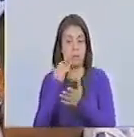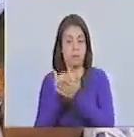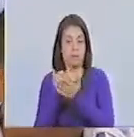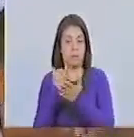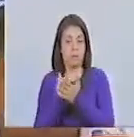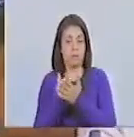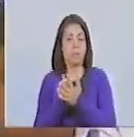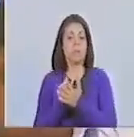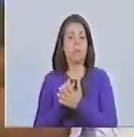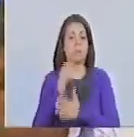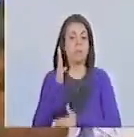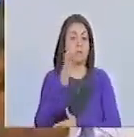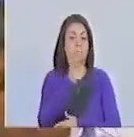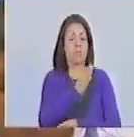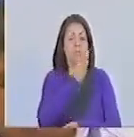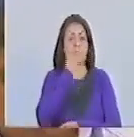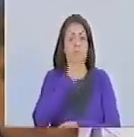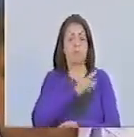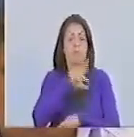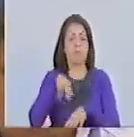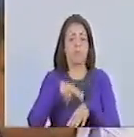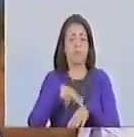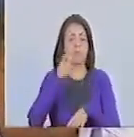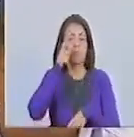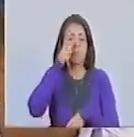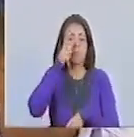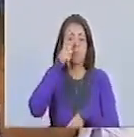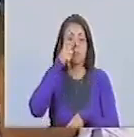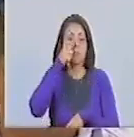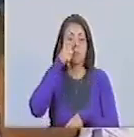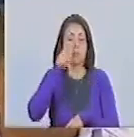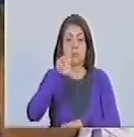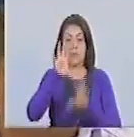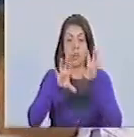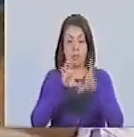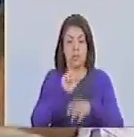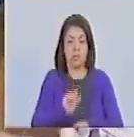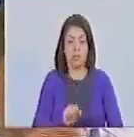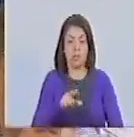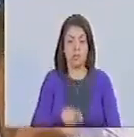de los regímenes de seguridad nacional del Cono Sur.